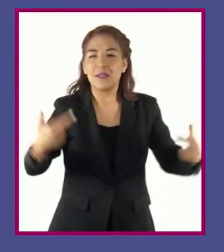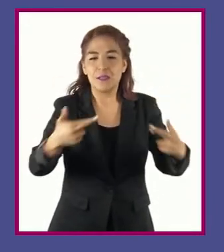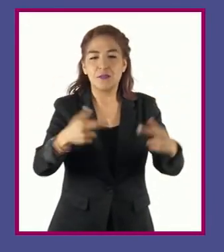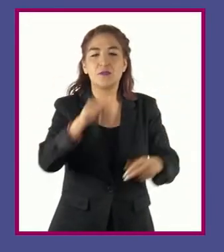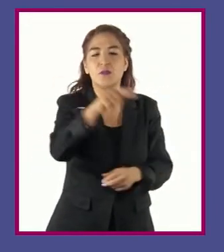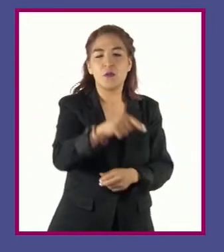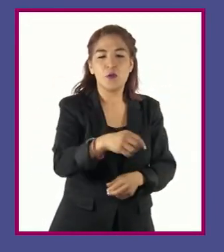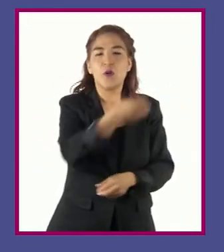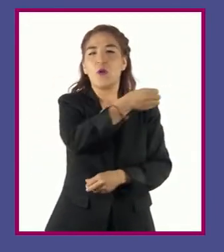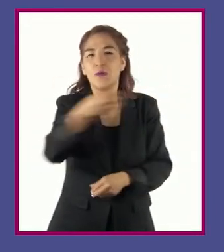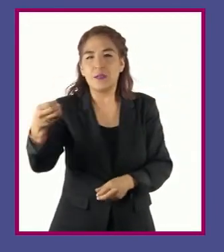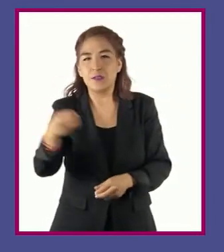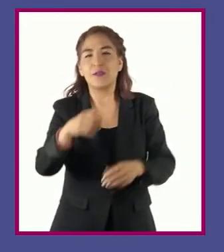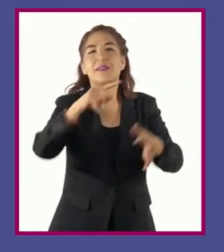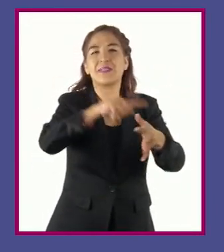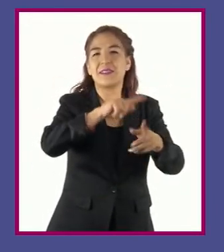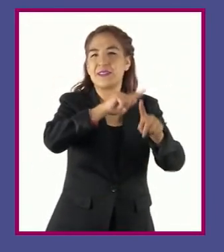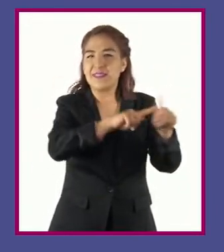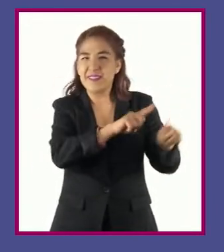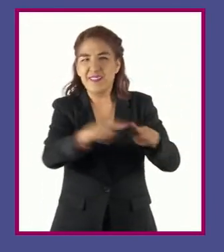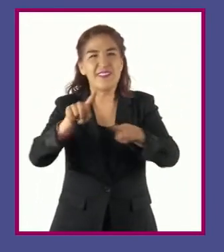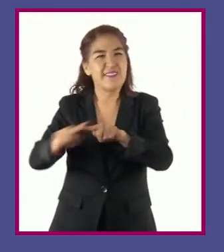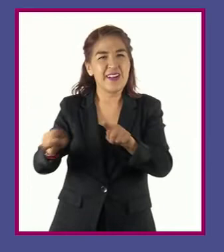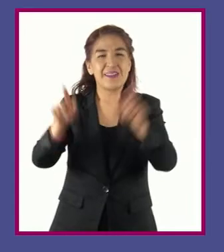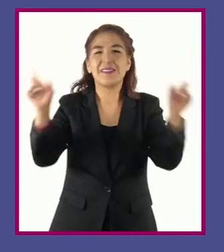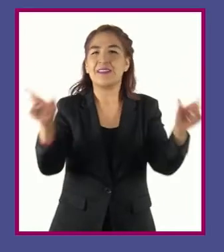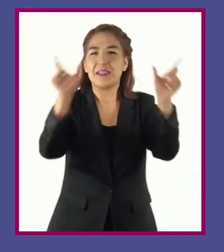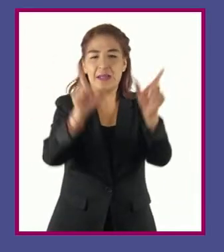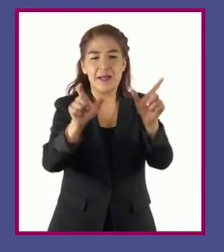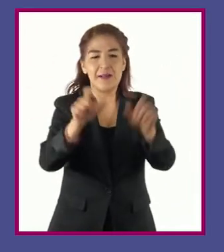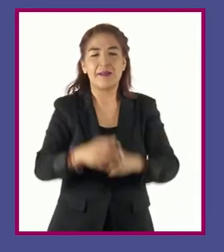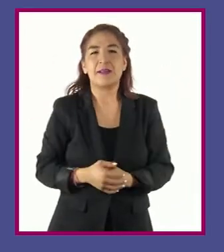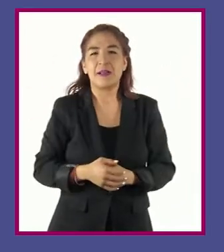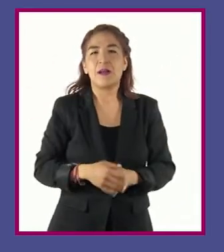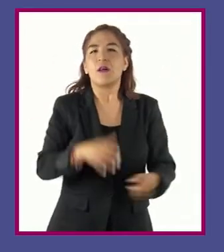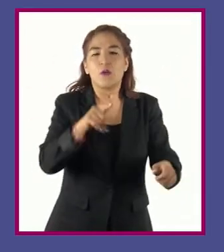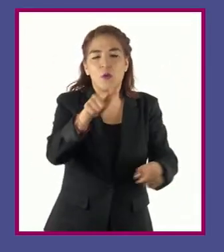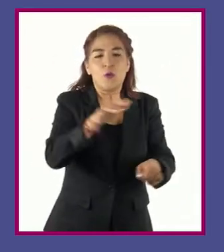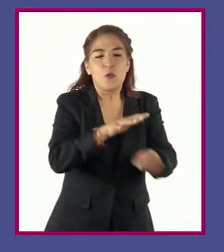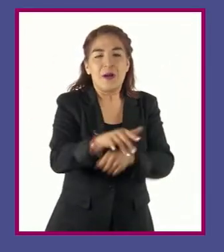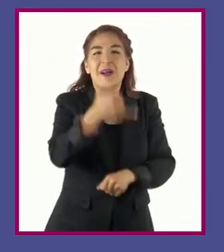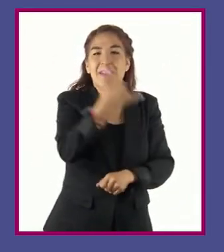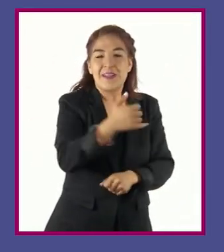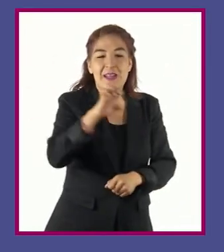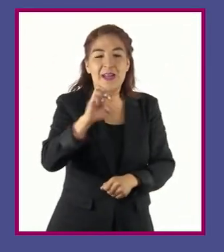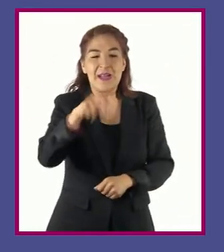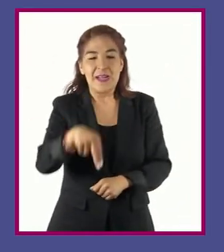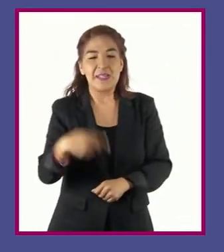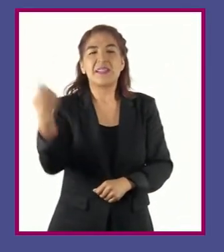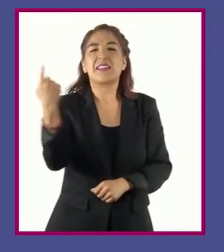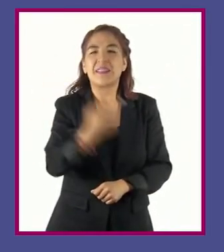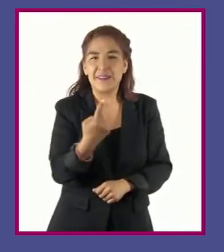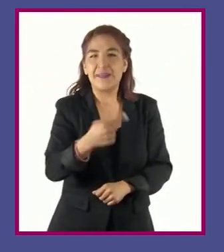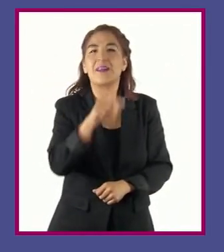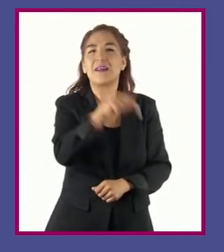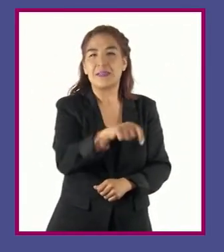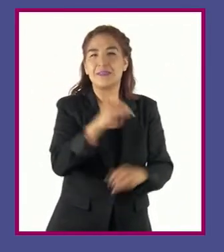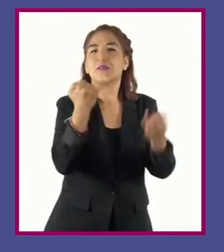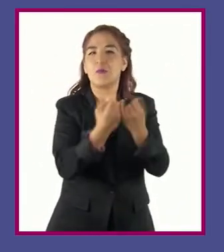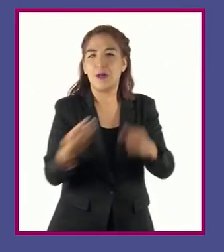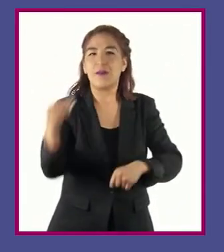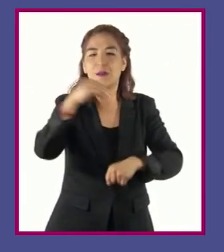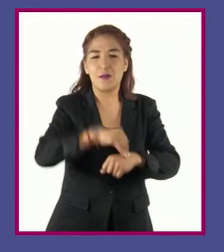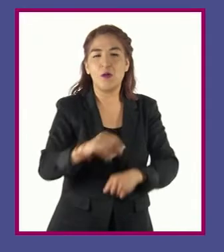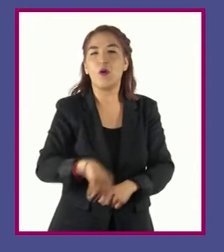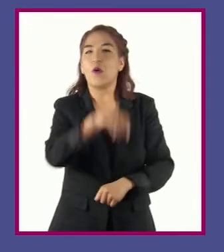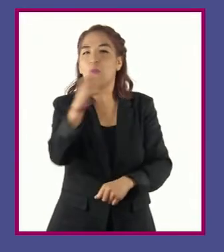una oración con otra. Las más importantes son las hilativas, entre las que tienes y, en y que, pero también las adversativas.